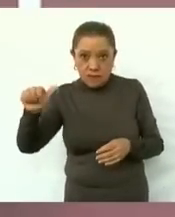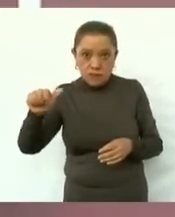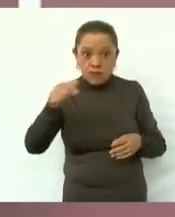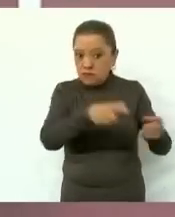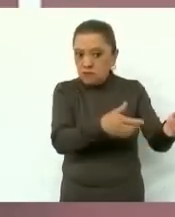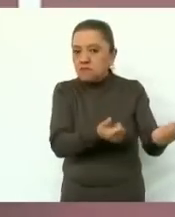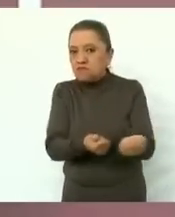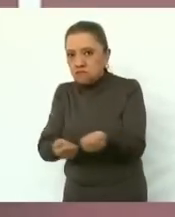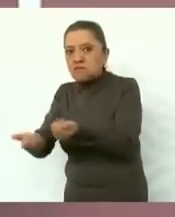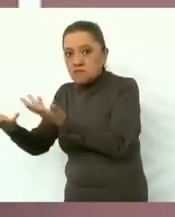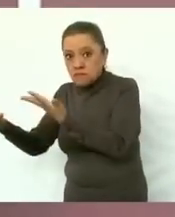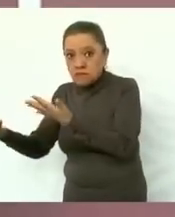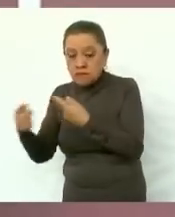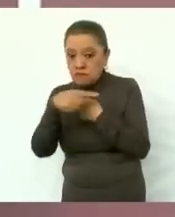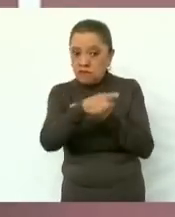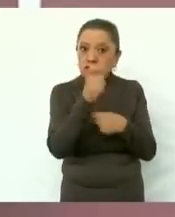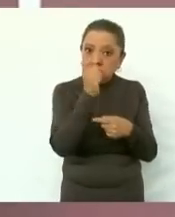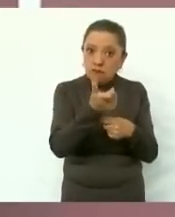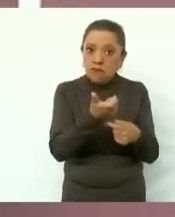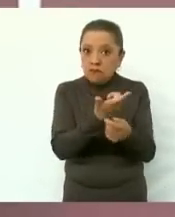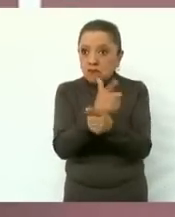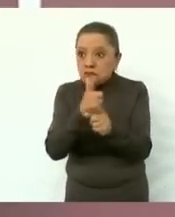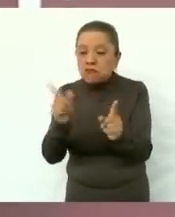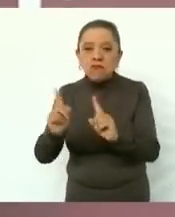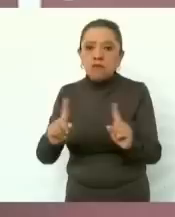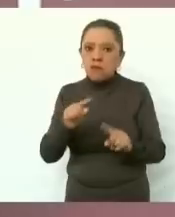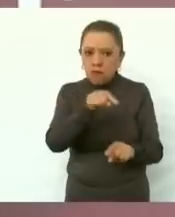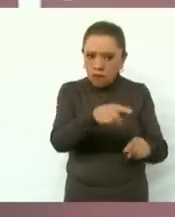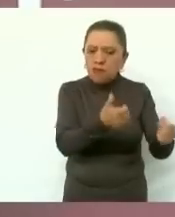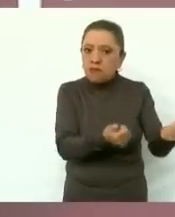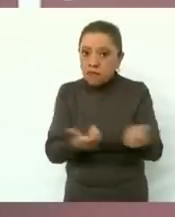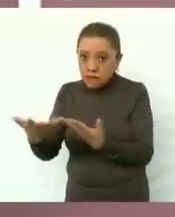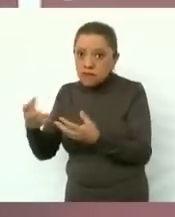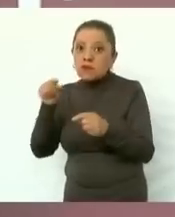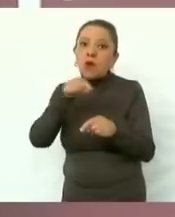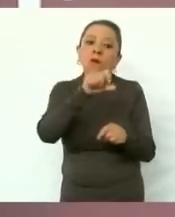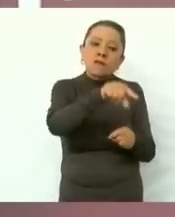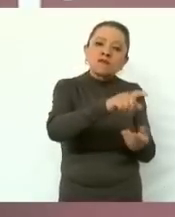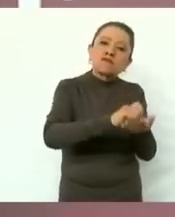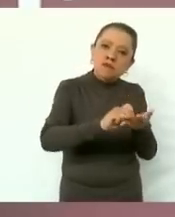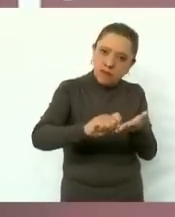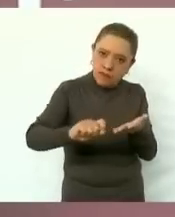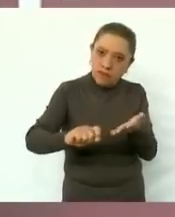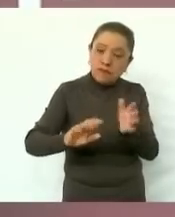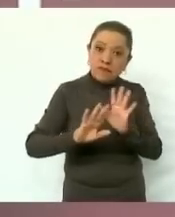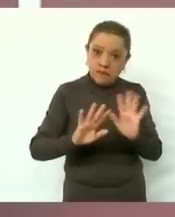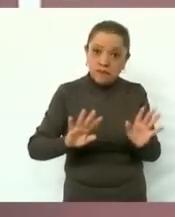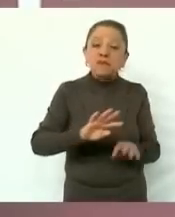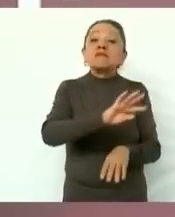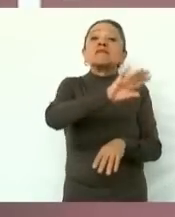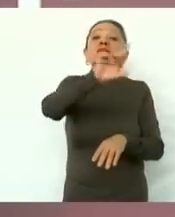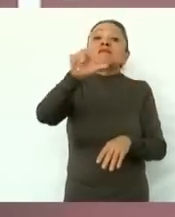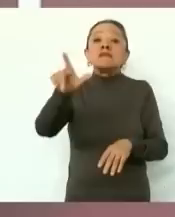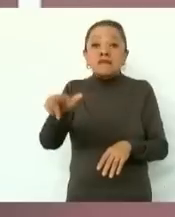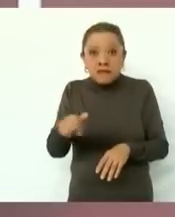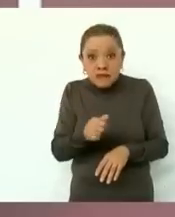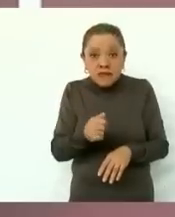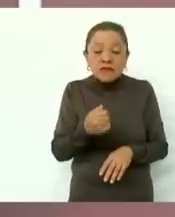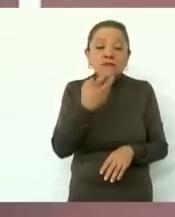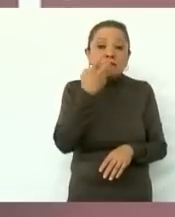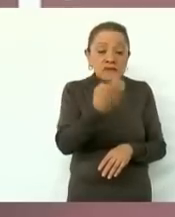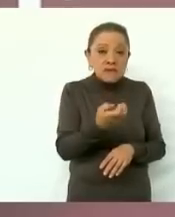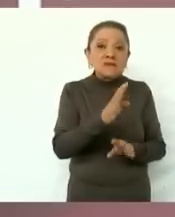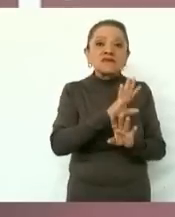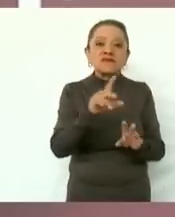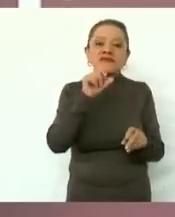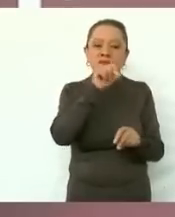bienestar, farmacias del bienestar, para que no sea necesario ir al centro de salud, sino ahí recibir su